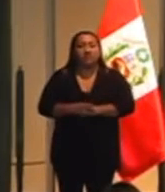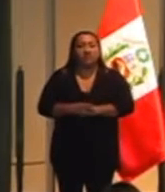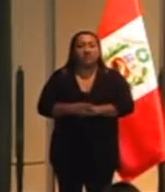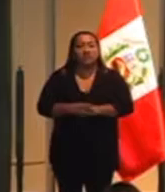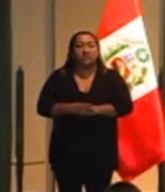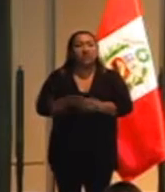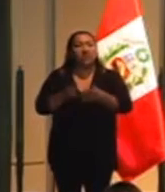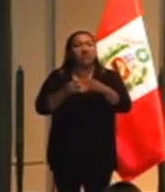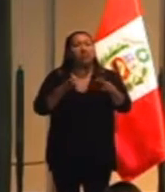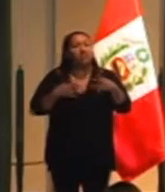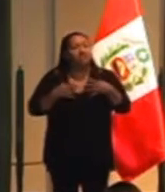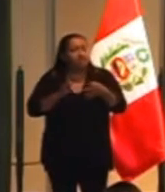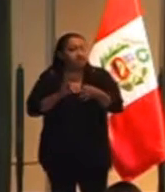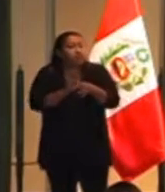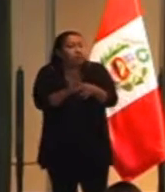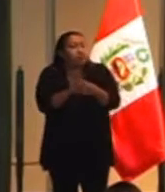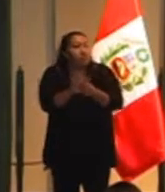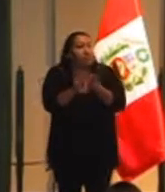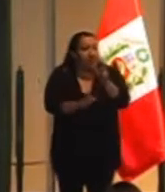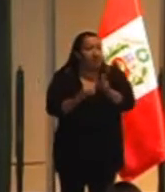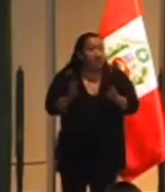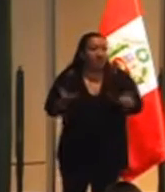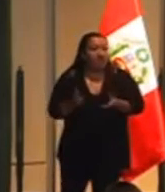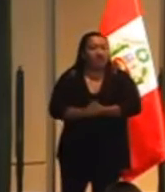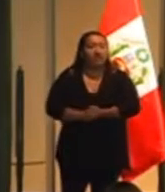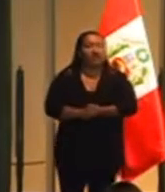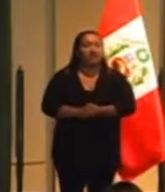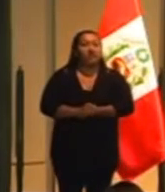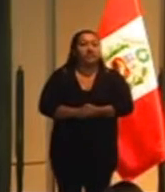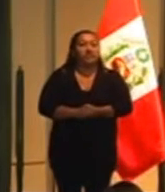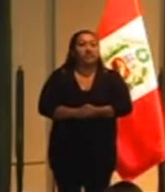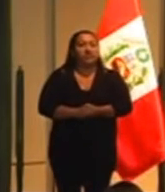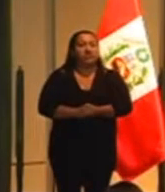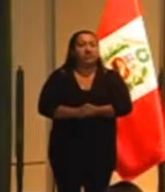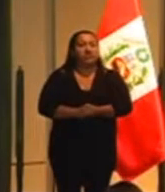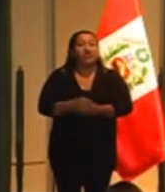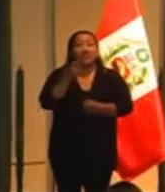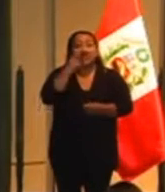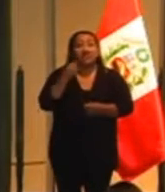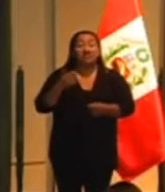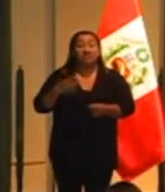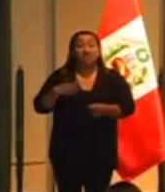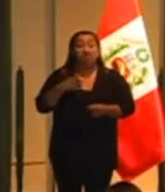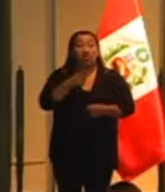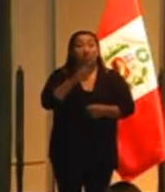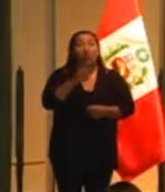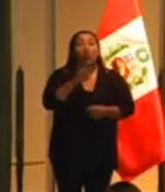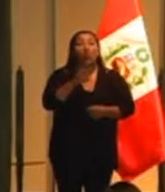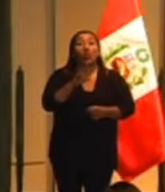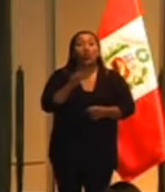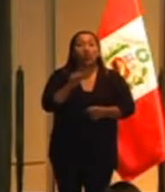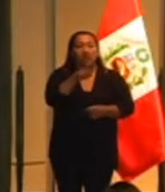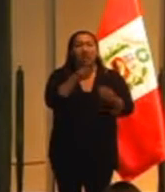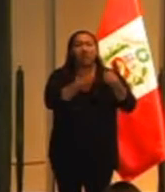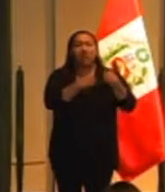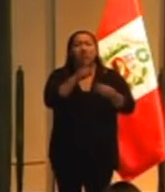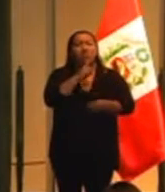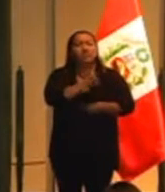digamos, de solidaridad con relación a la comunidad. Señor Caled Cruz, que representa alguna institución